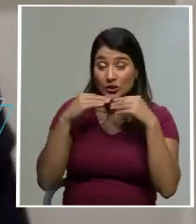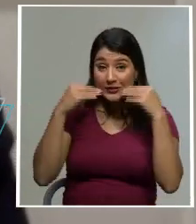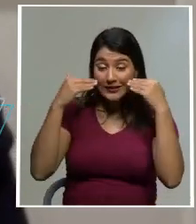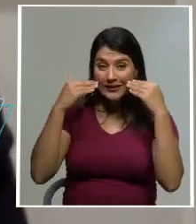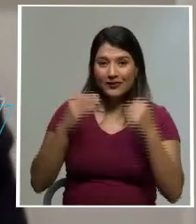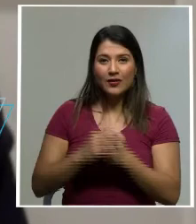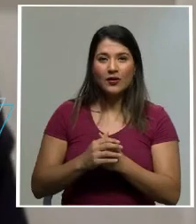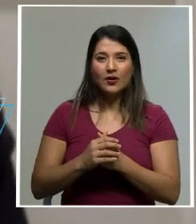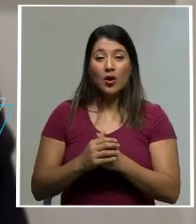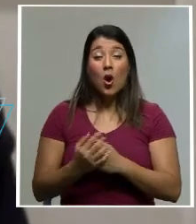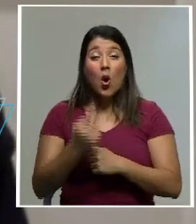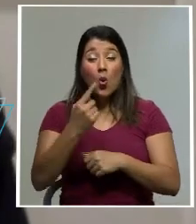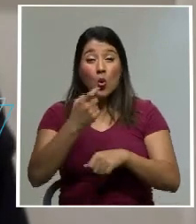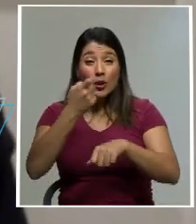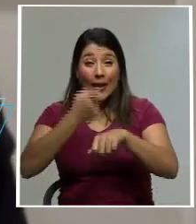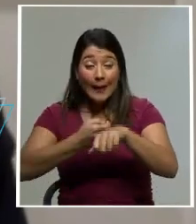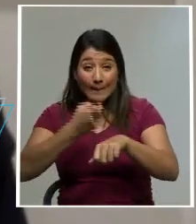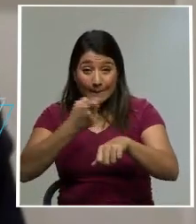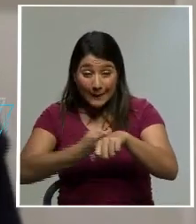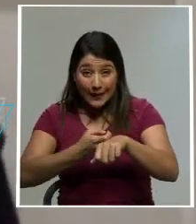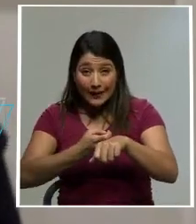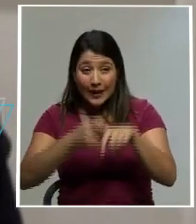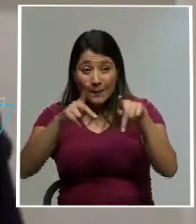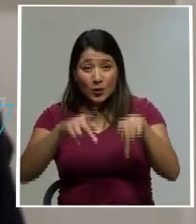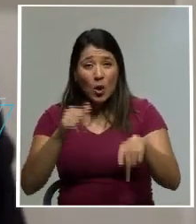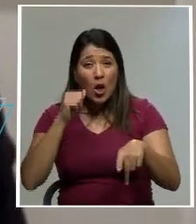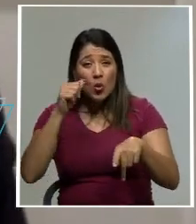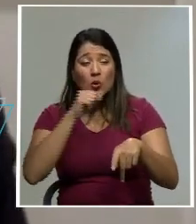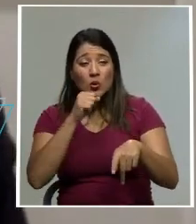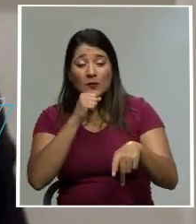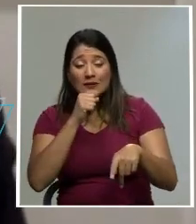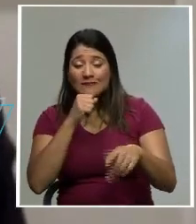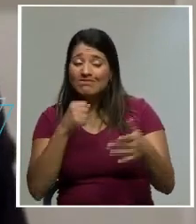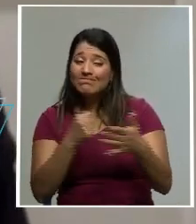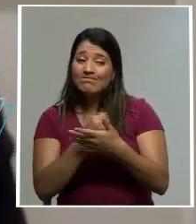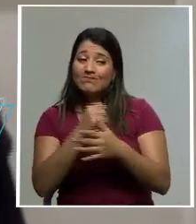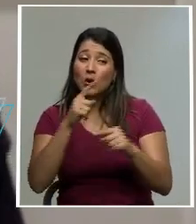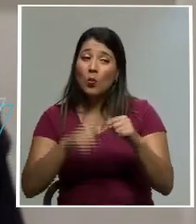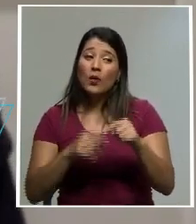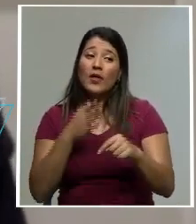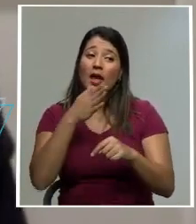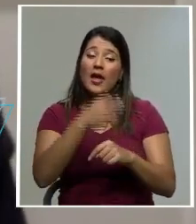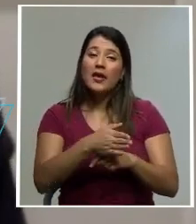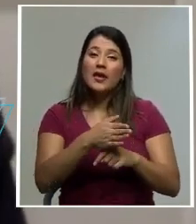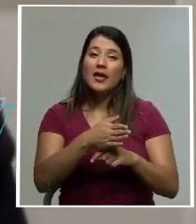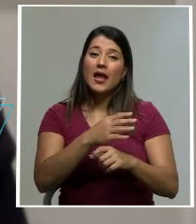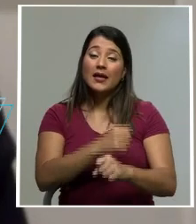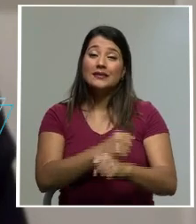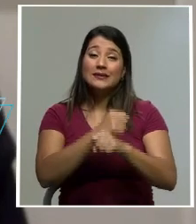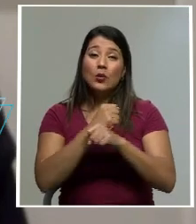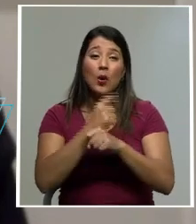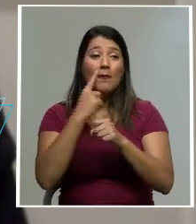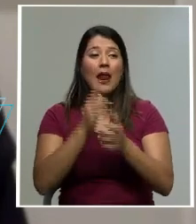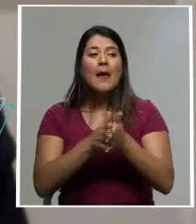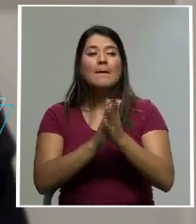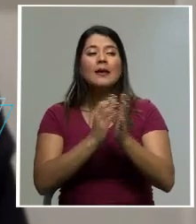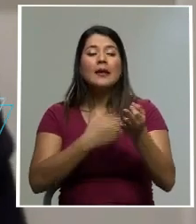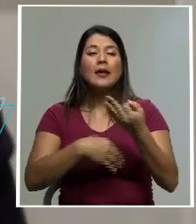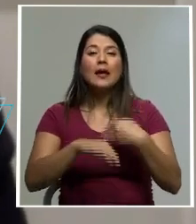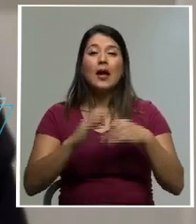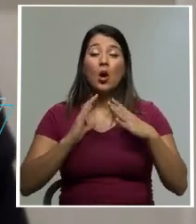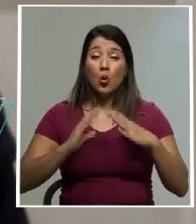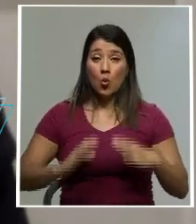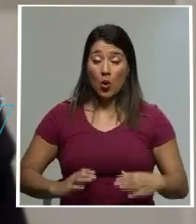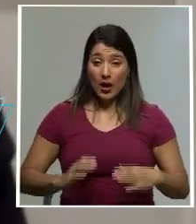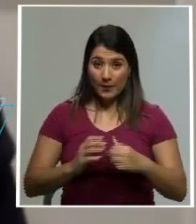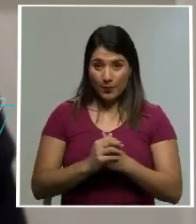Una piedra donde los ancianos se lamentan al no poder ir a la oficina de seguros a pedir un reemplazo para sus cuerpos. Qué